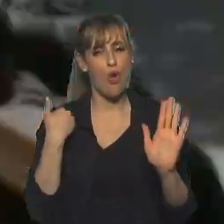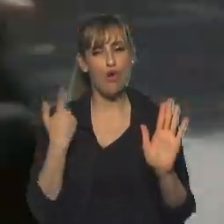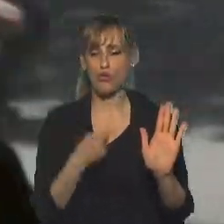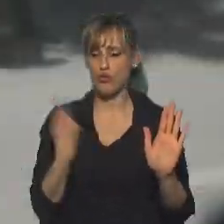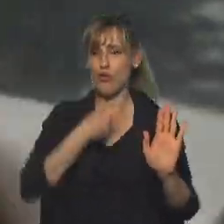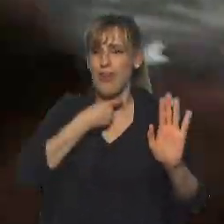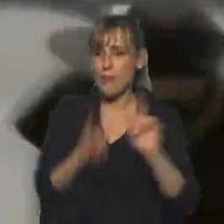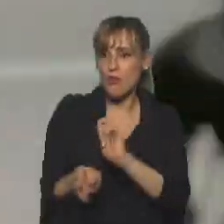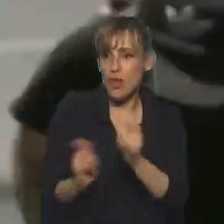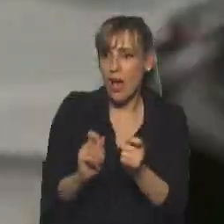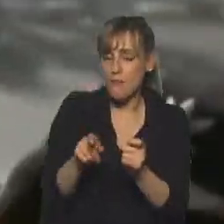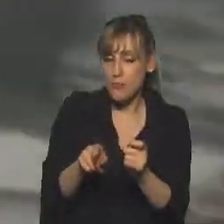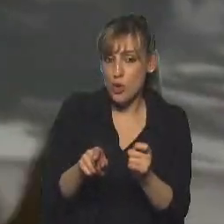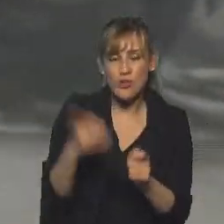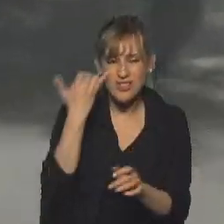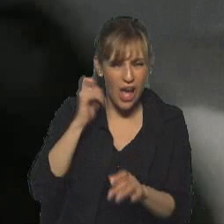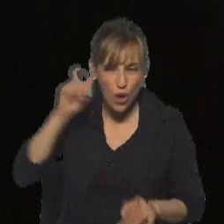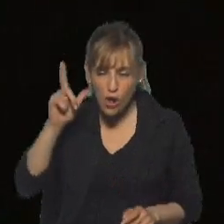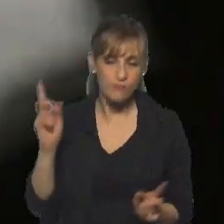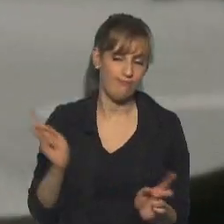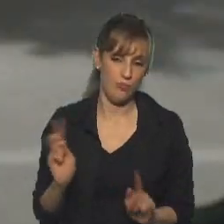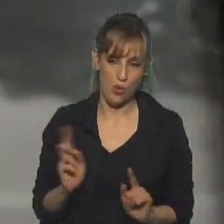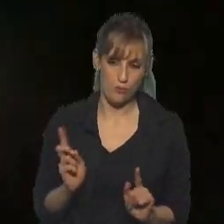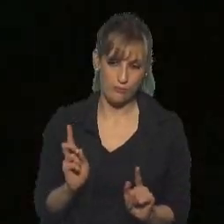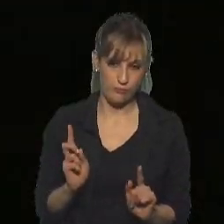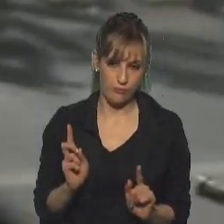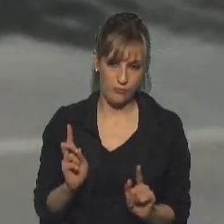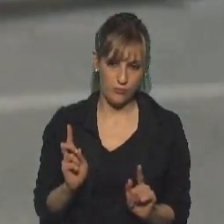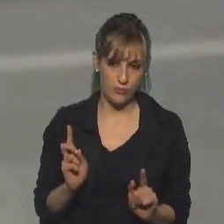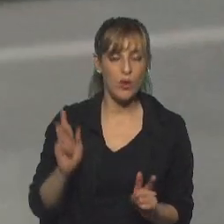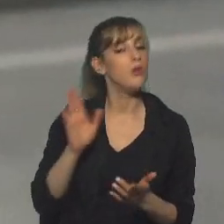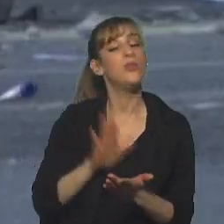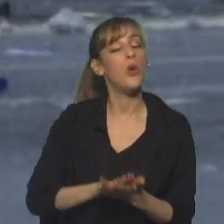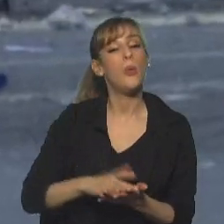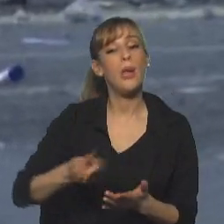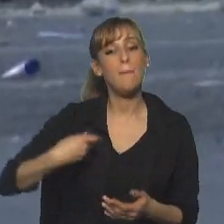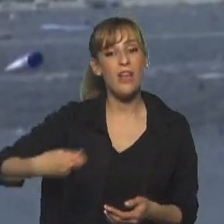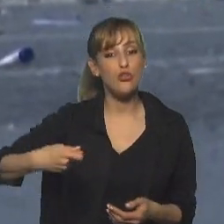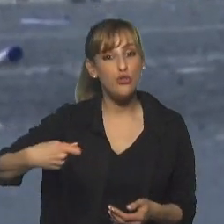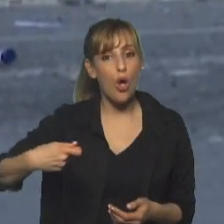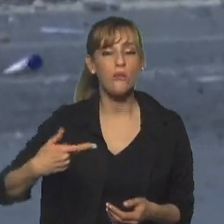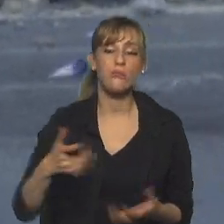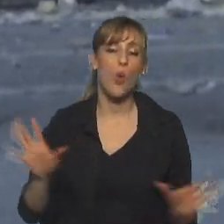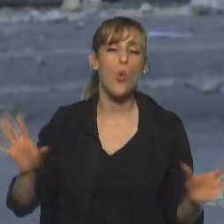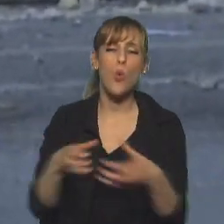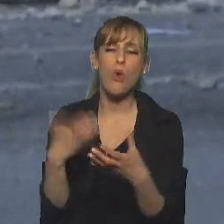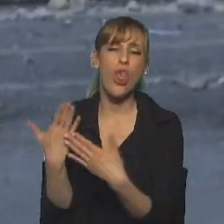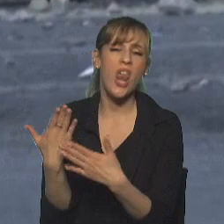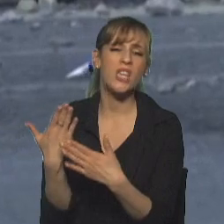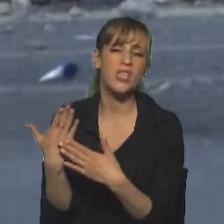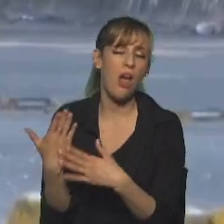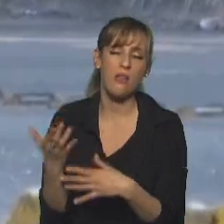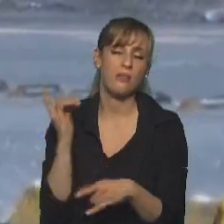Chile para el sistema de pensiones. De hecho, el negocio privado de las pensiones, no hay que creerle a la derecha llora siempre en Chile